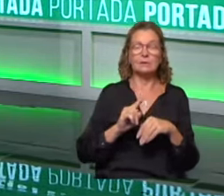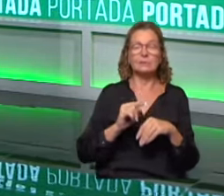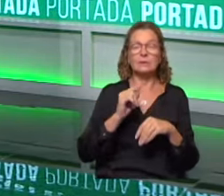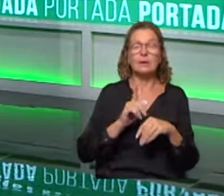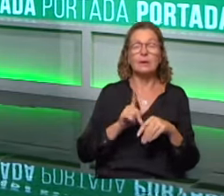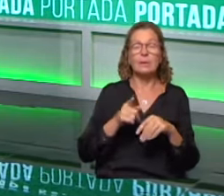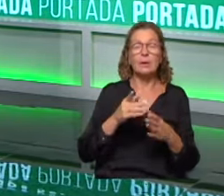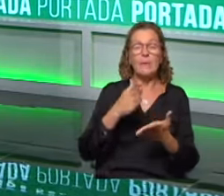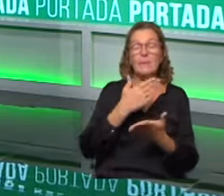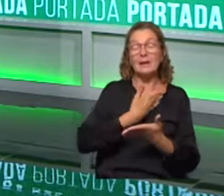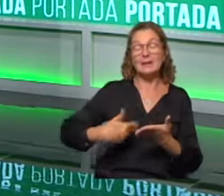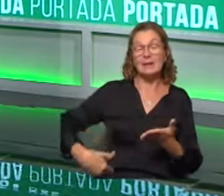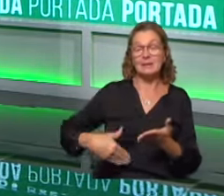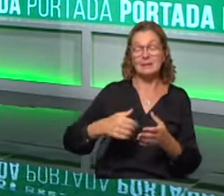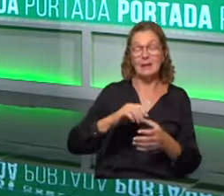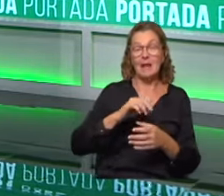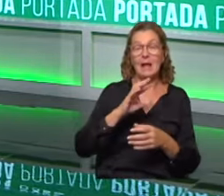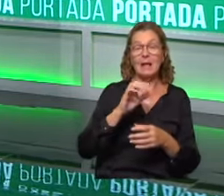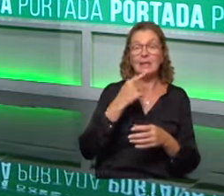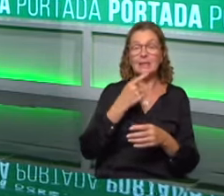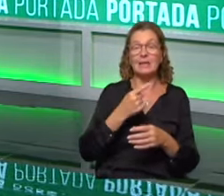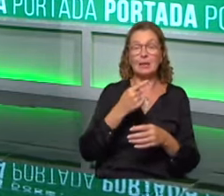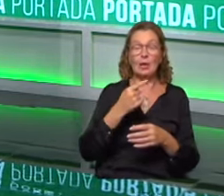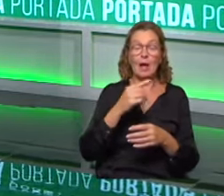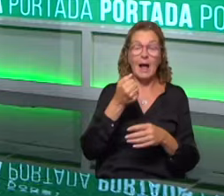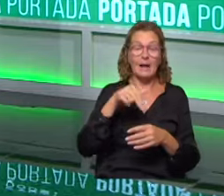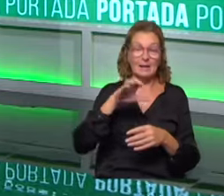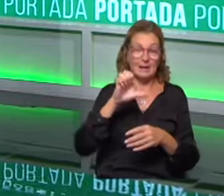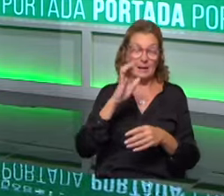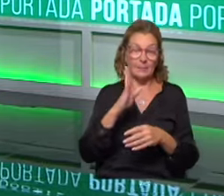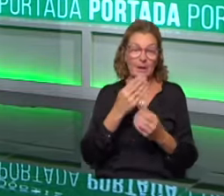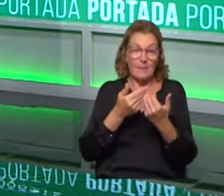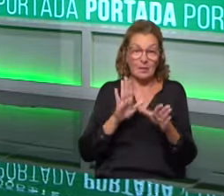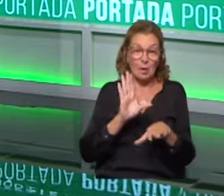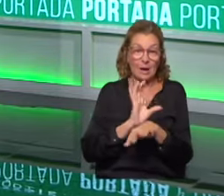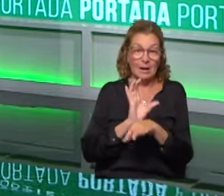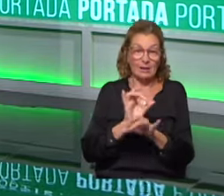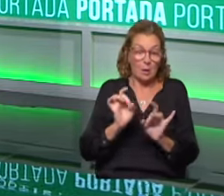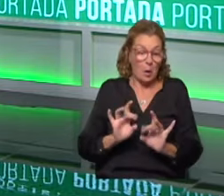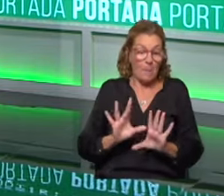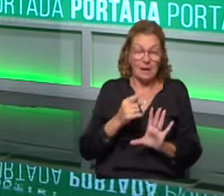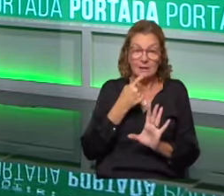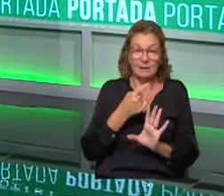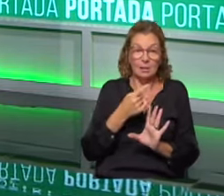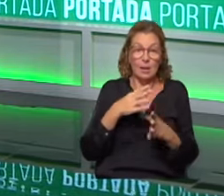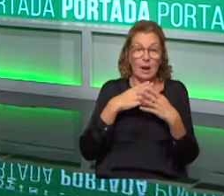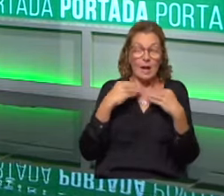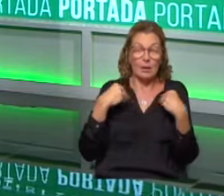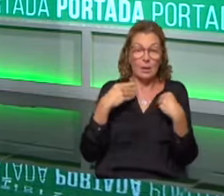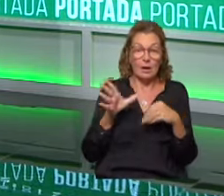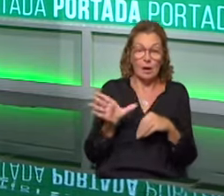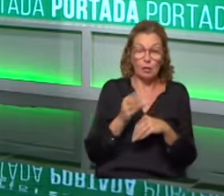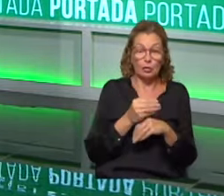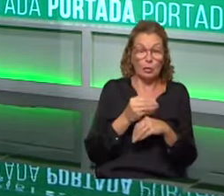la presidenta del CODICEN de la ANEP, Virginia Cáceres, destacó que el inicio de curso fue normal, dijo que en primaria están todos